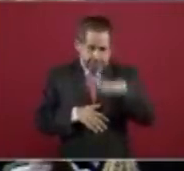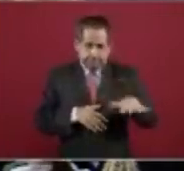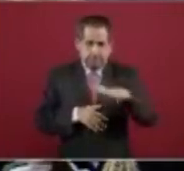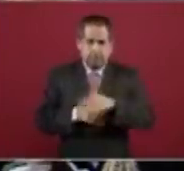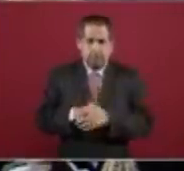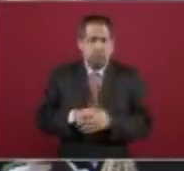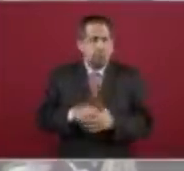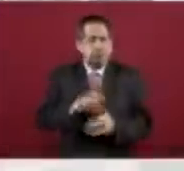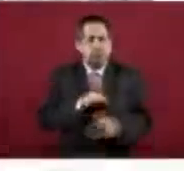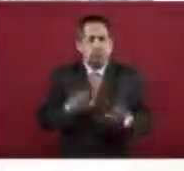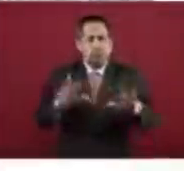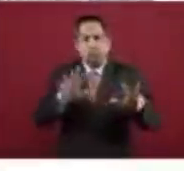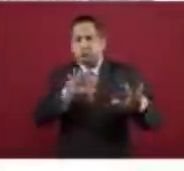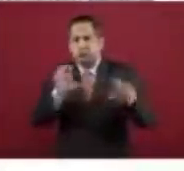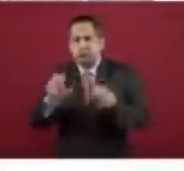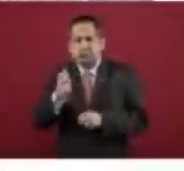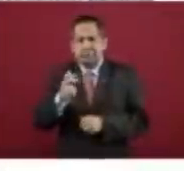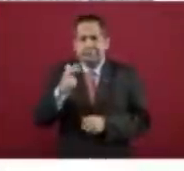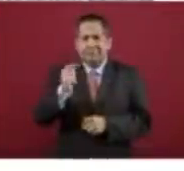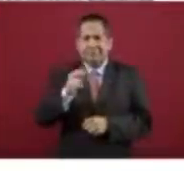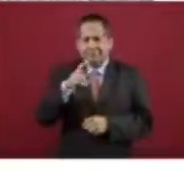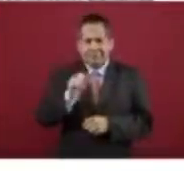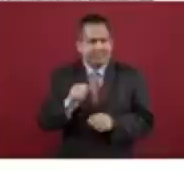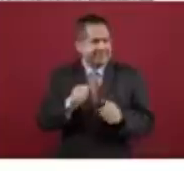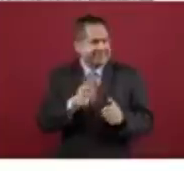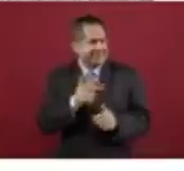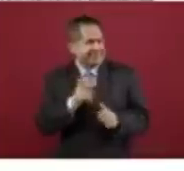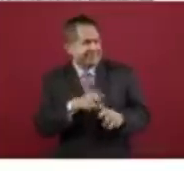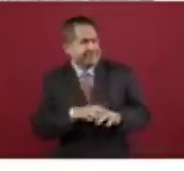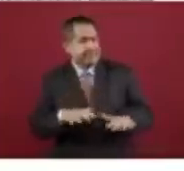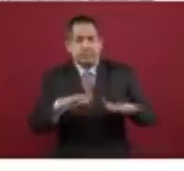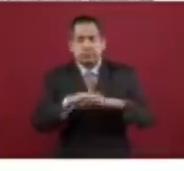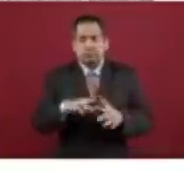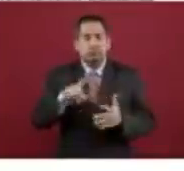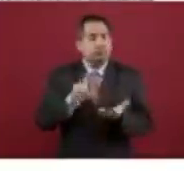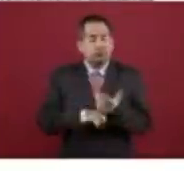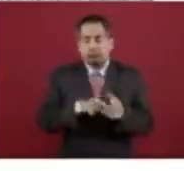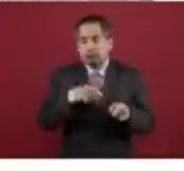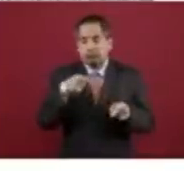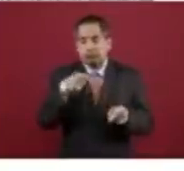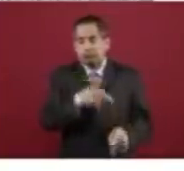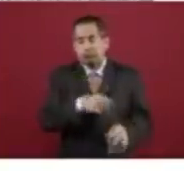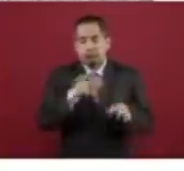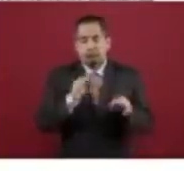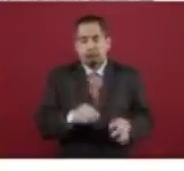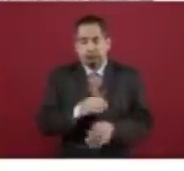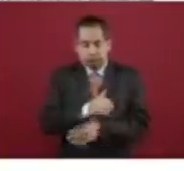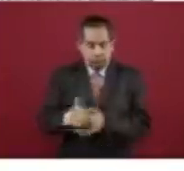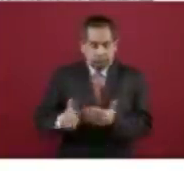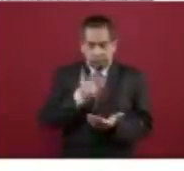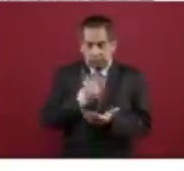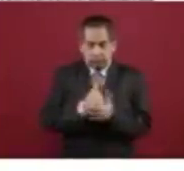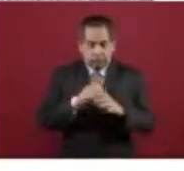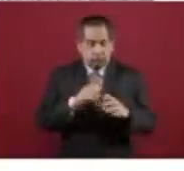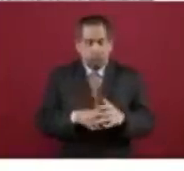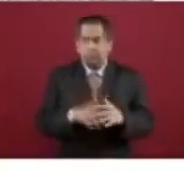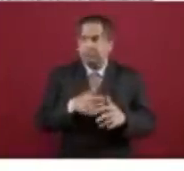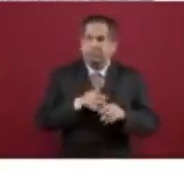de casi 800 hectáreas, que es muchísimo, y que es el centro de una ciudad y el corazón de un